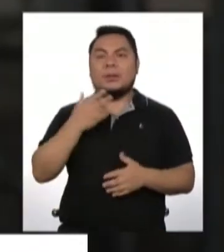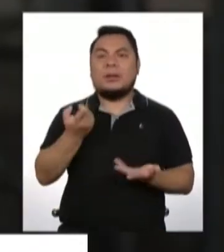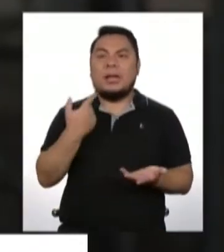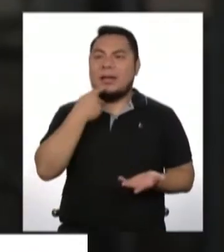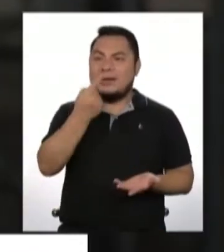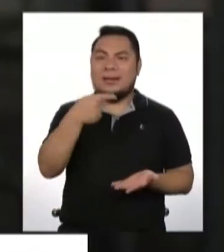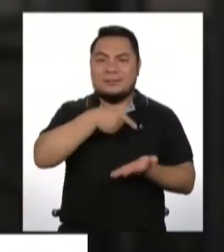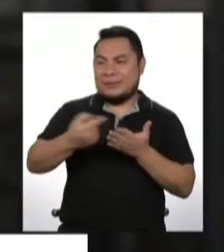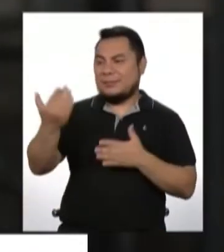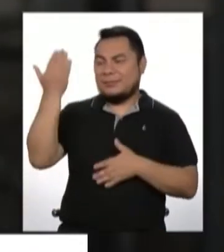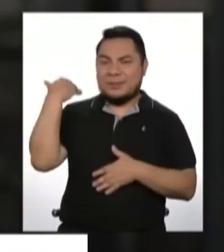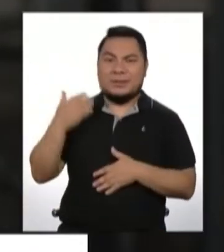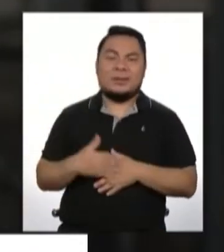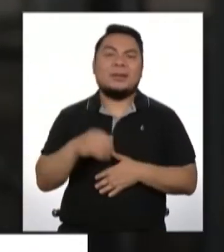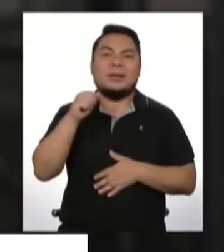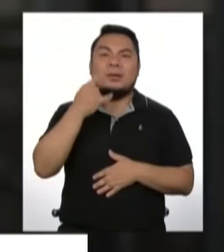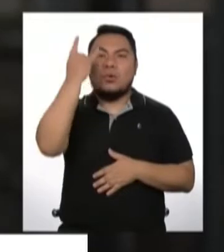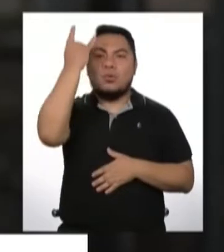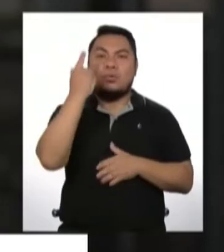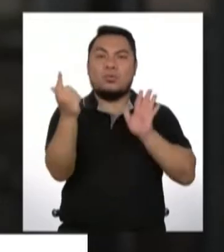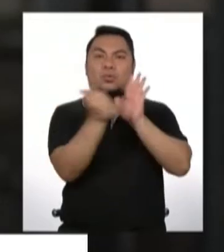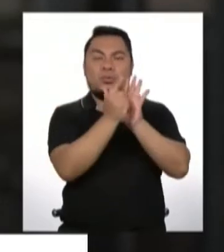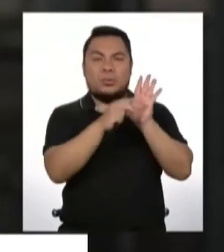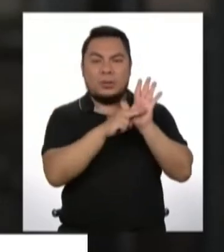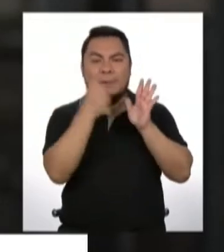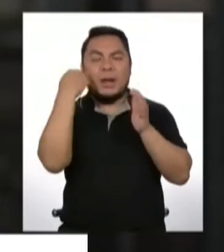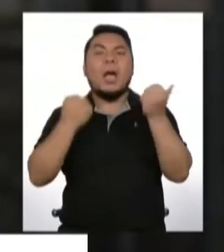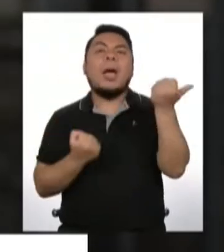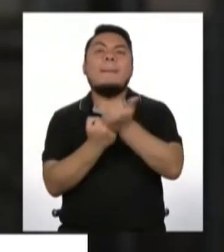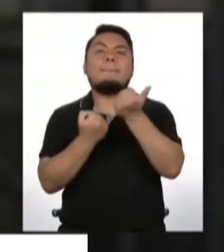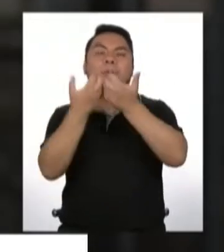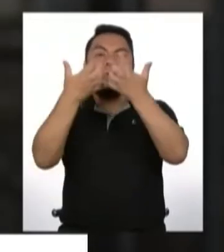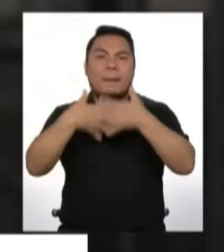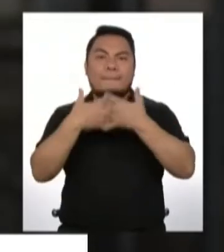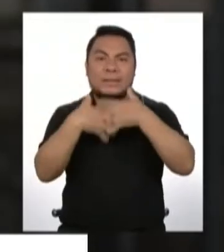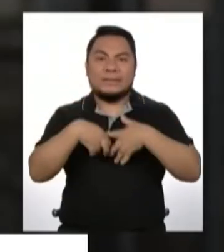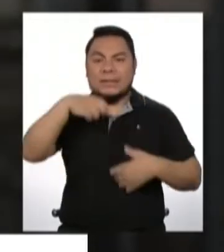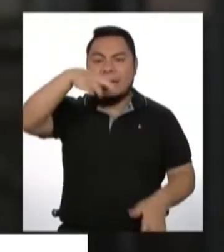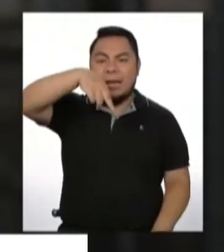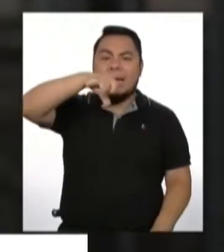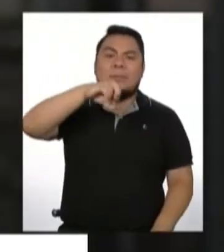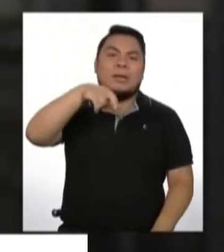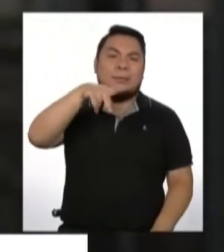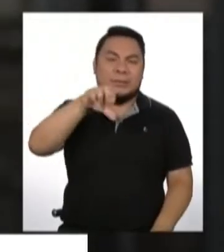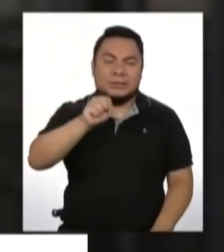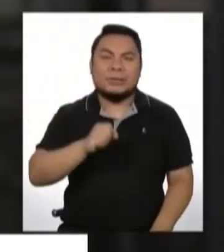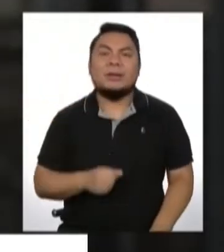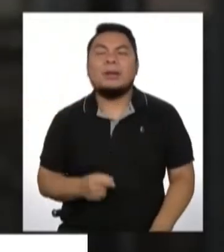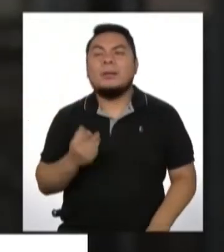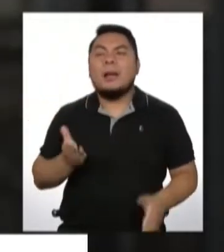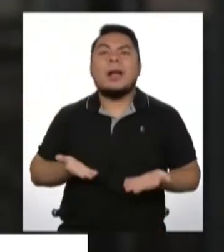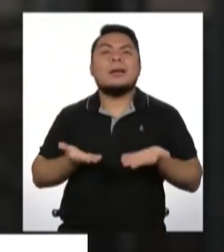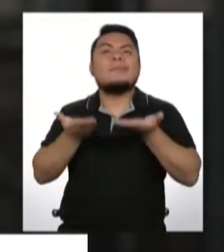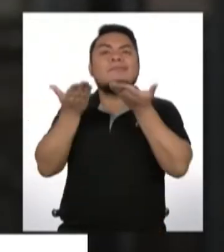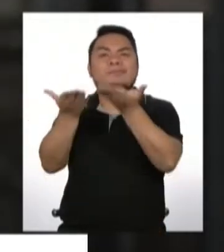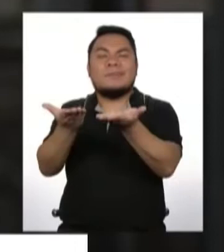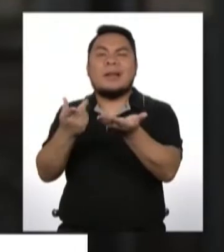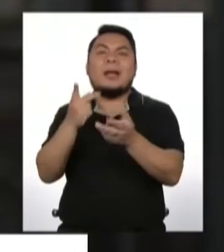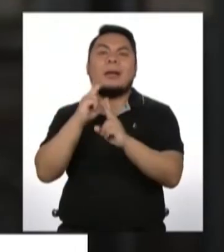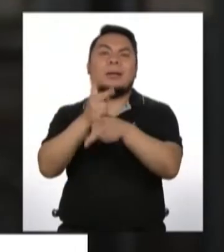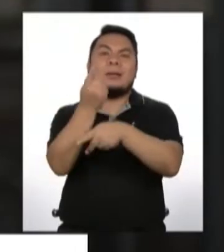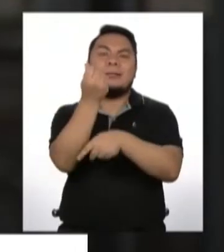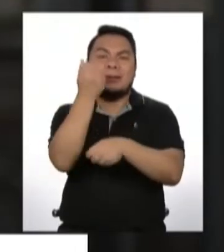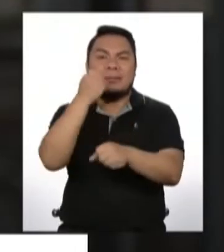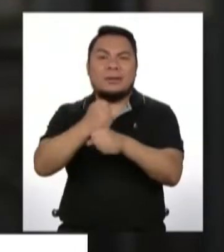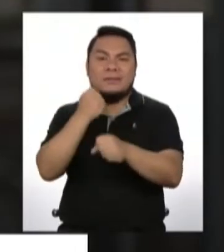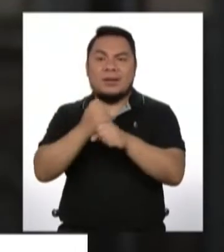pasada nosotros emitimos el decreto de urgencia del Fondo de Apoyo Empresarial, el FAEMIPE, con el objetivo de otorgar créditos para capital de trabajo para